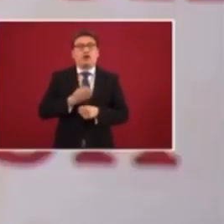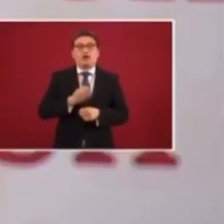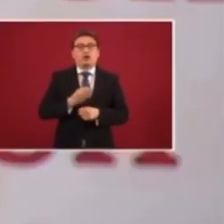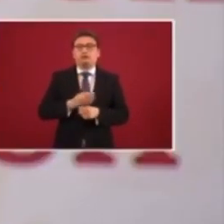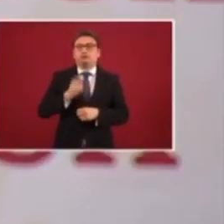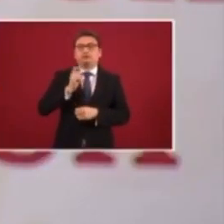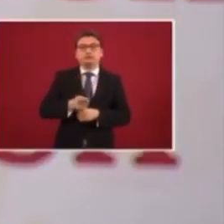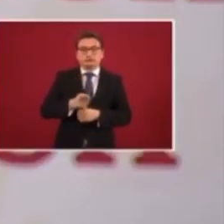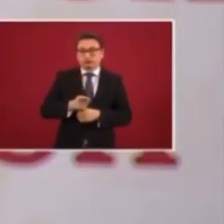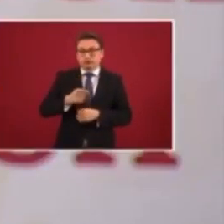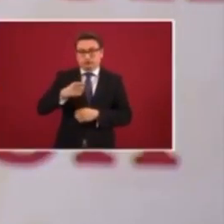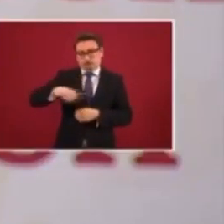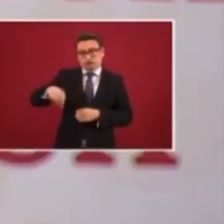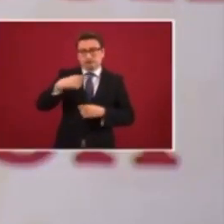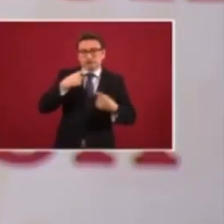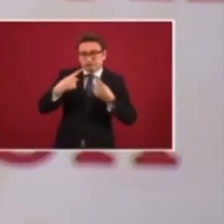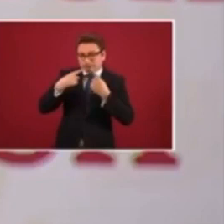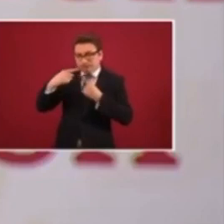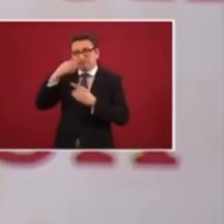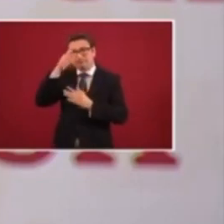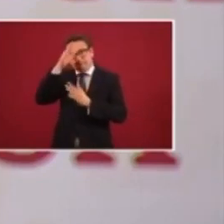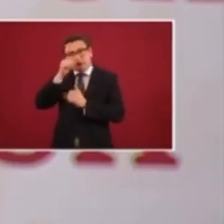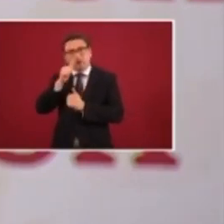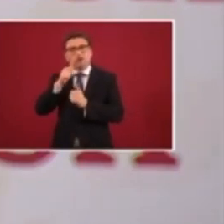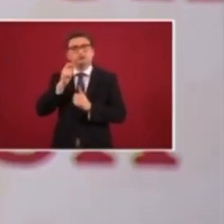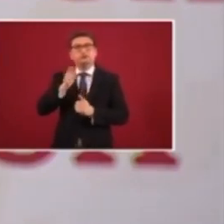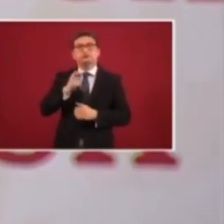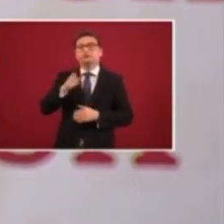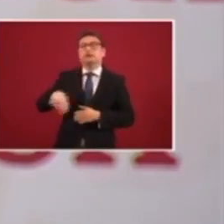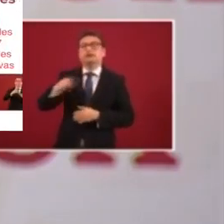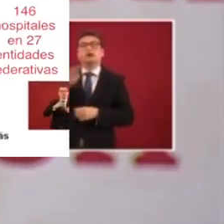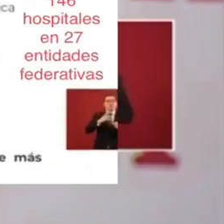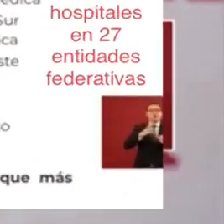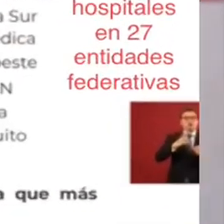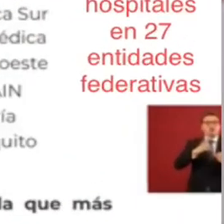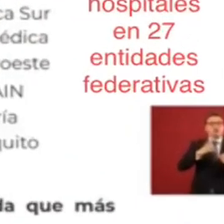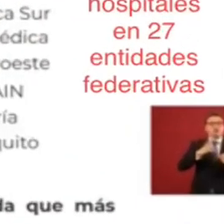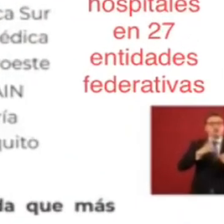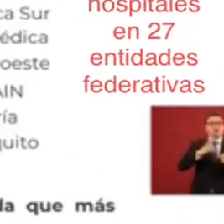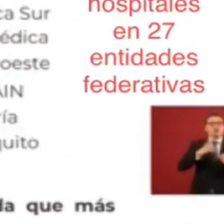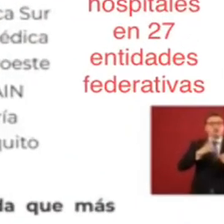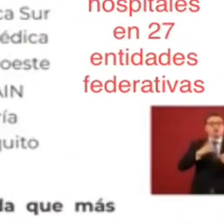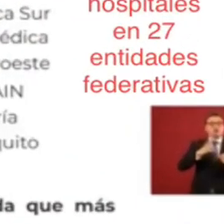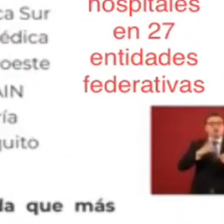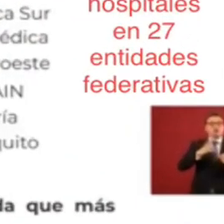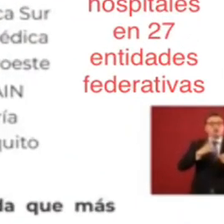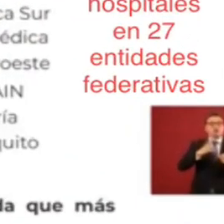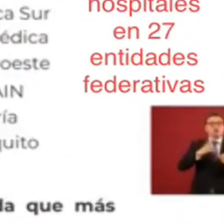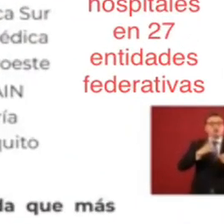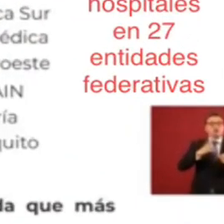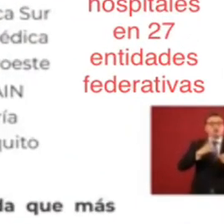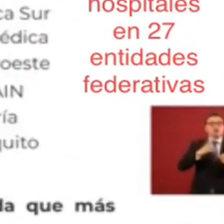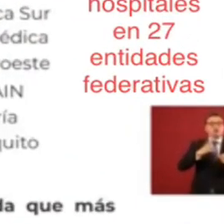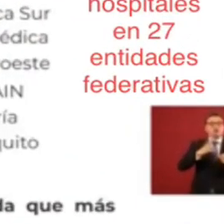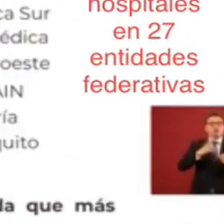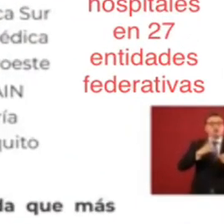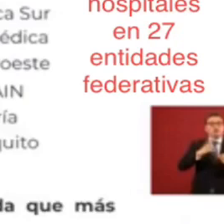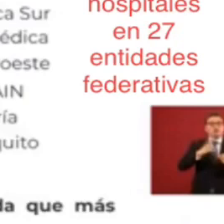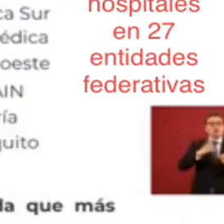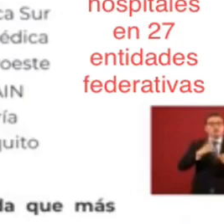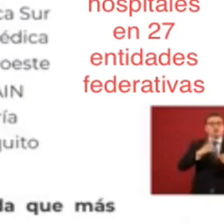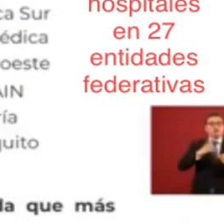convenio con los hospitales privados particulares de nuestro país durante esta